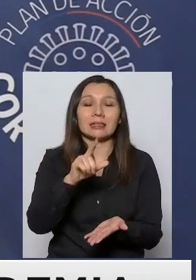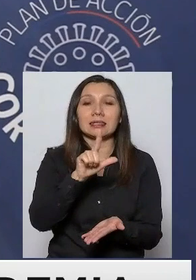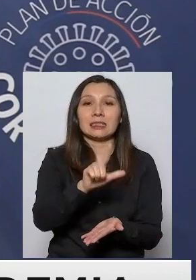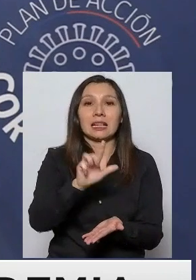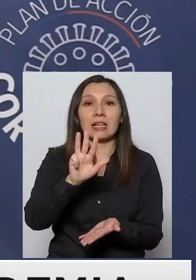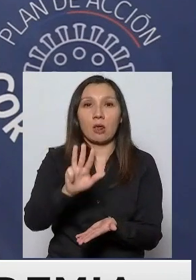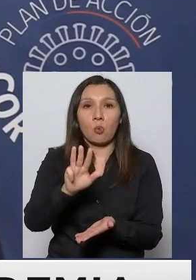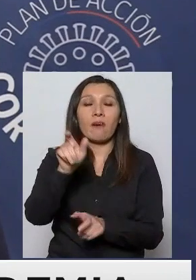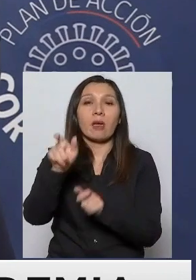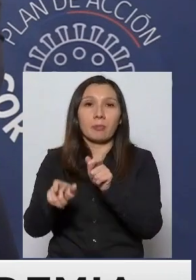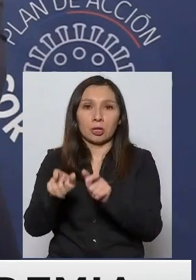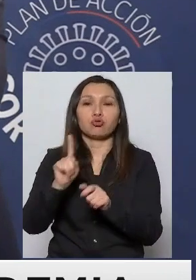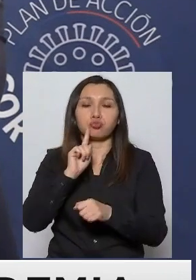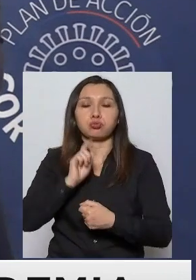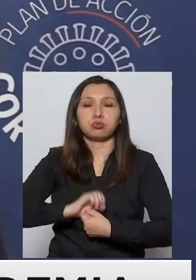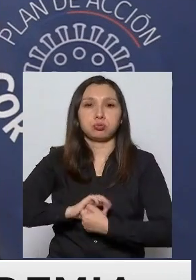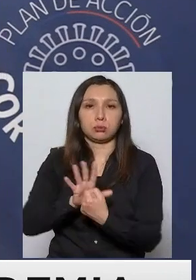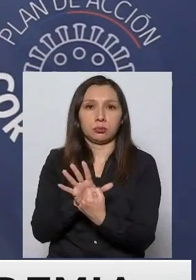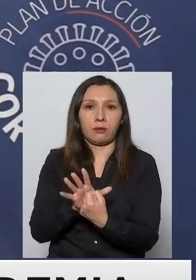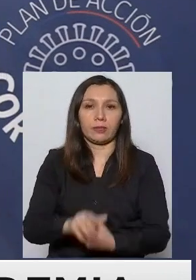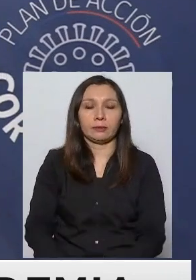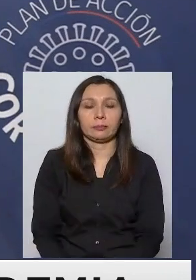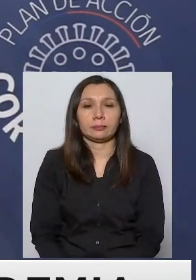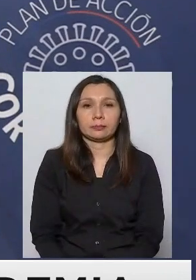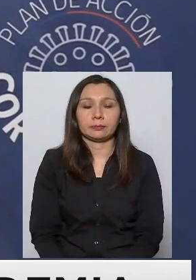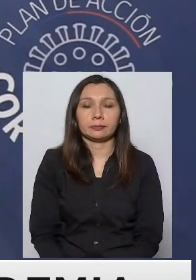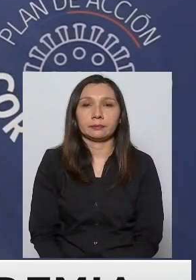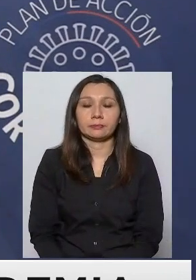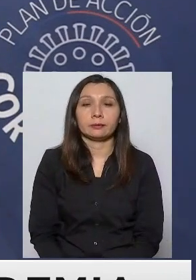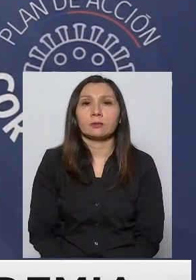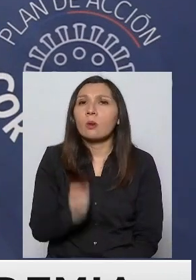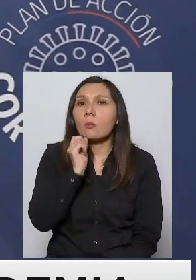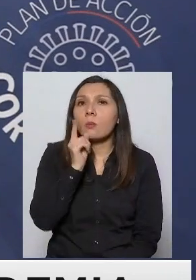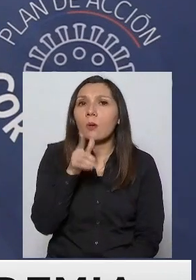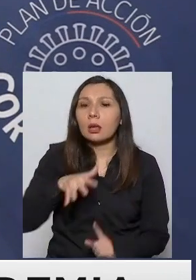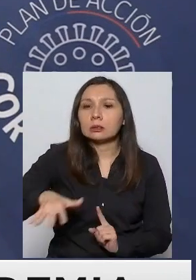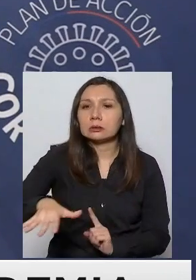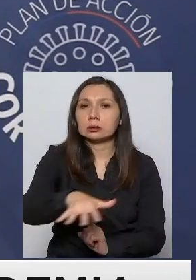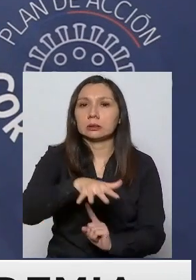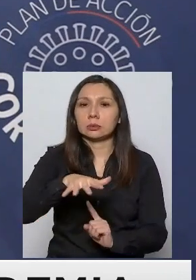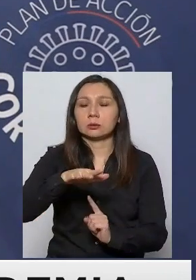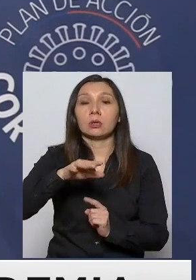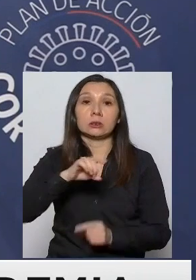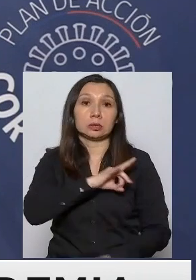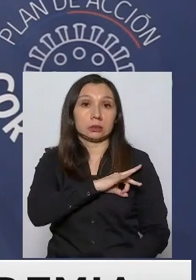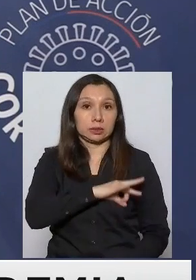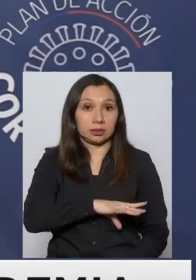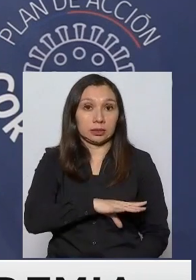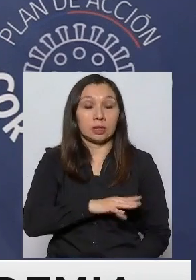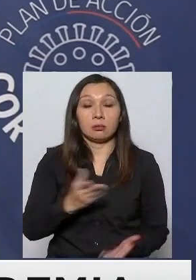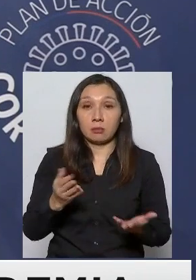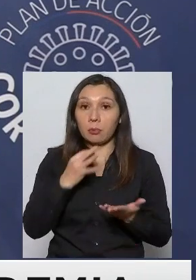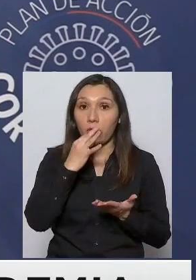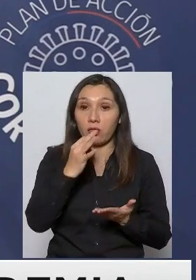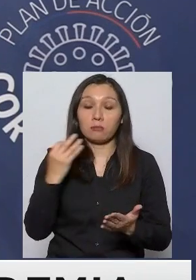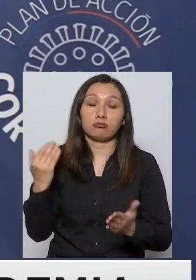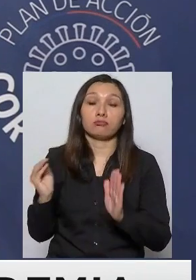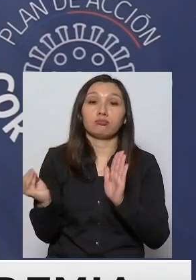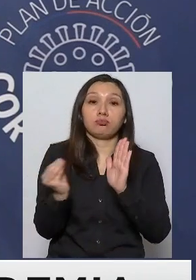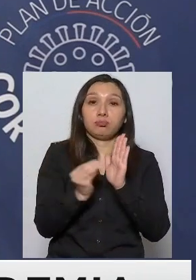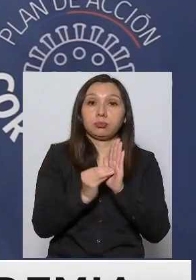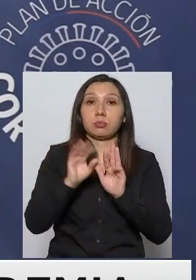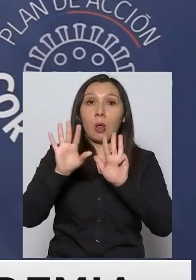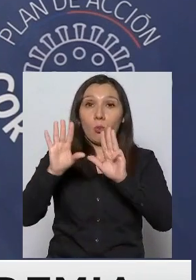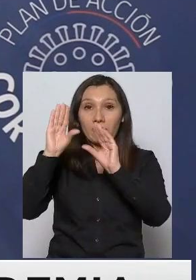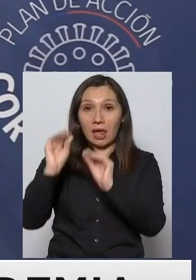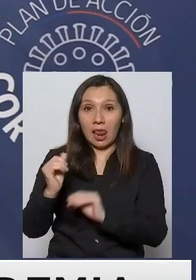379 confirmados cuál es la situación en nuestro país como decimos hasta las 21 horas